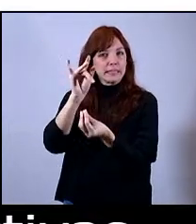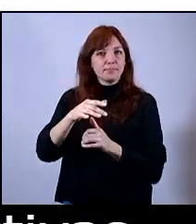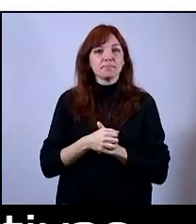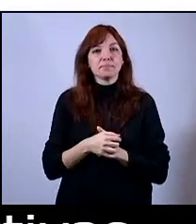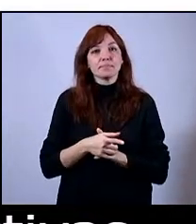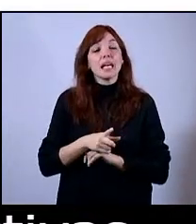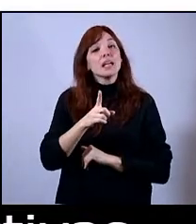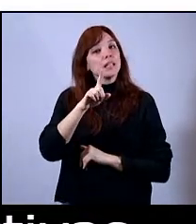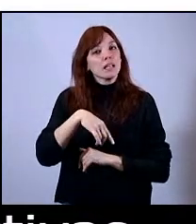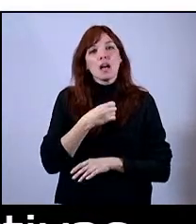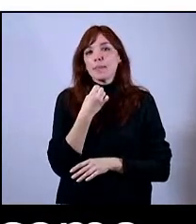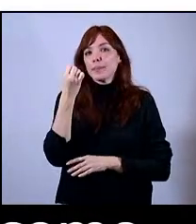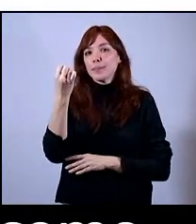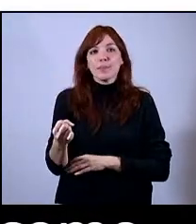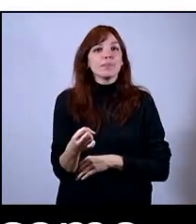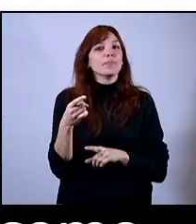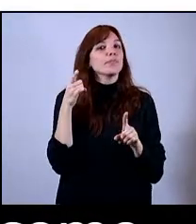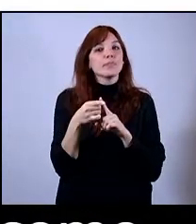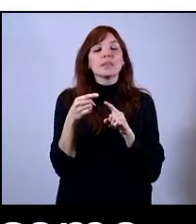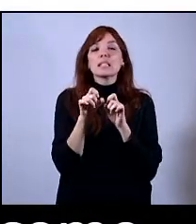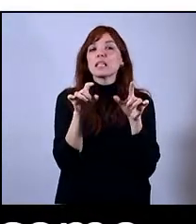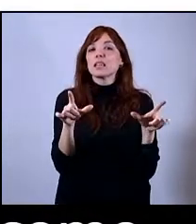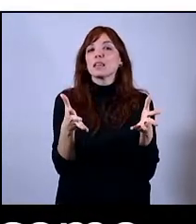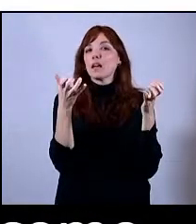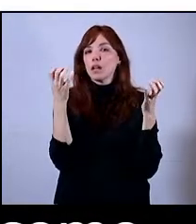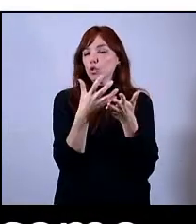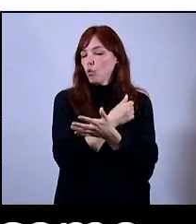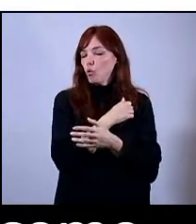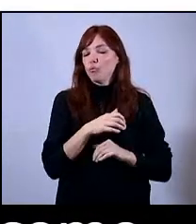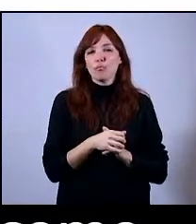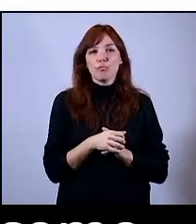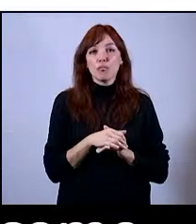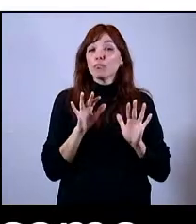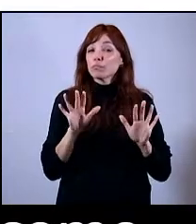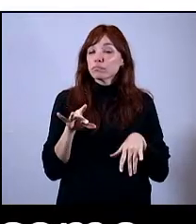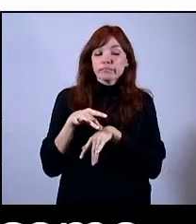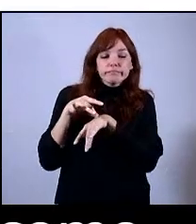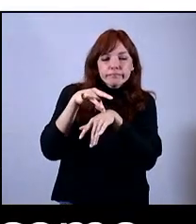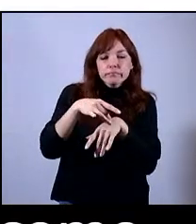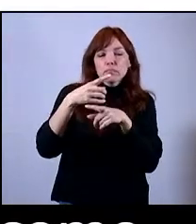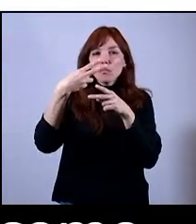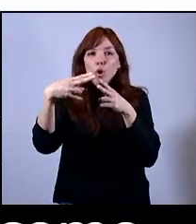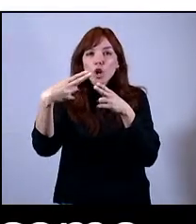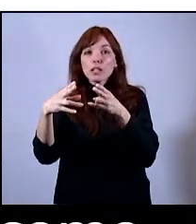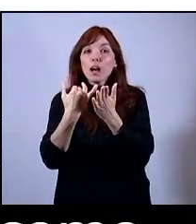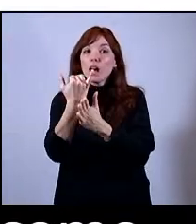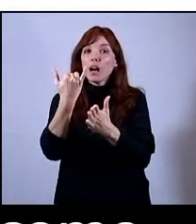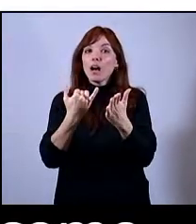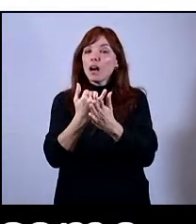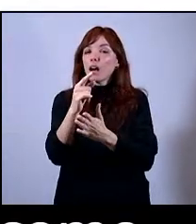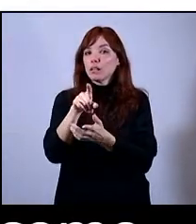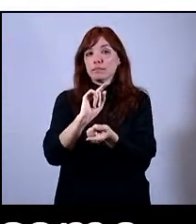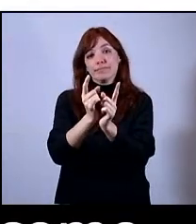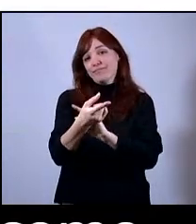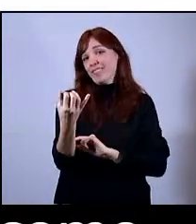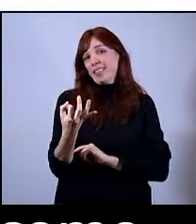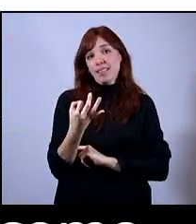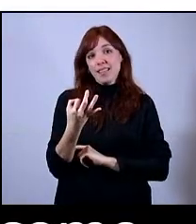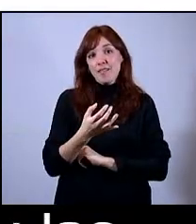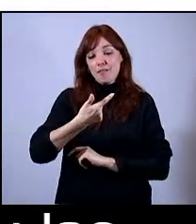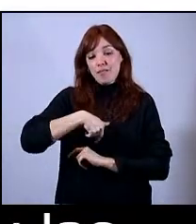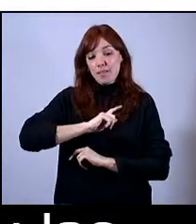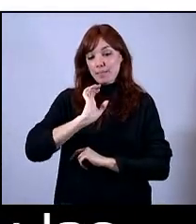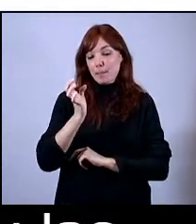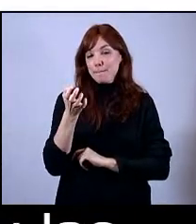como decía, en todo lo que beneficie al sector, pero el rumbo y las políticas agrarias tienen que cambiar. Lo que no se